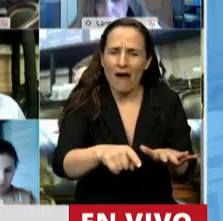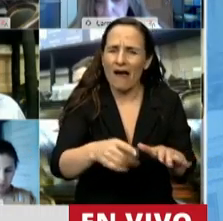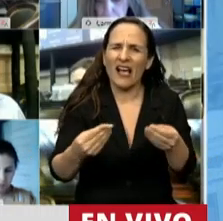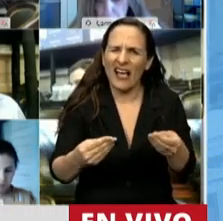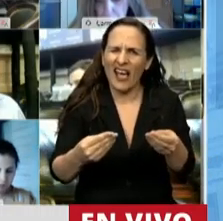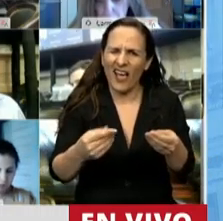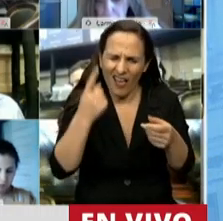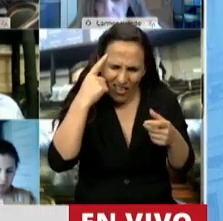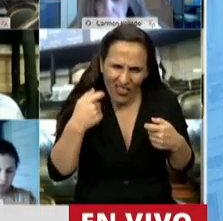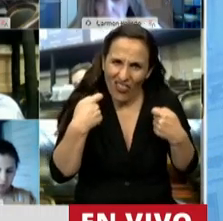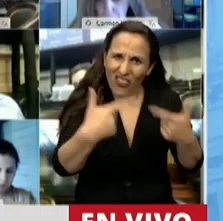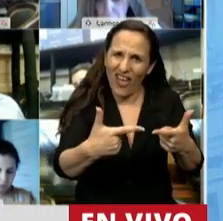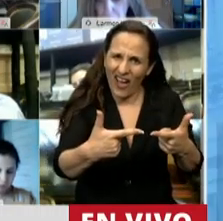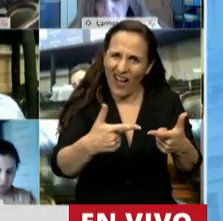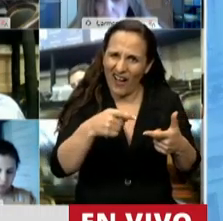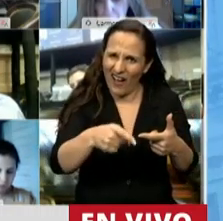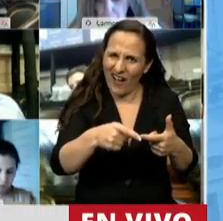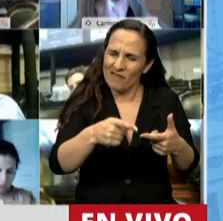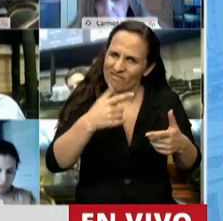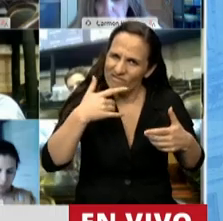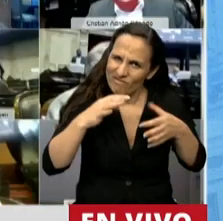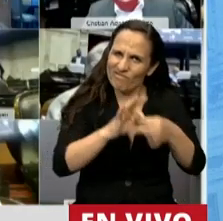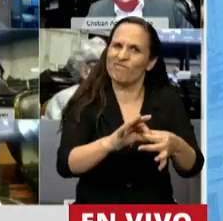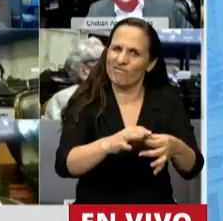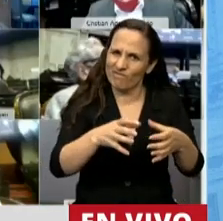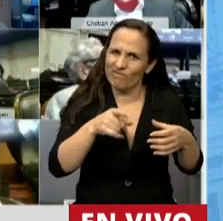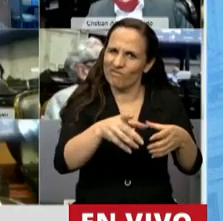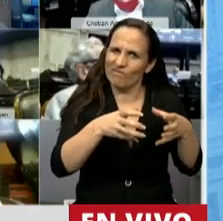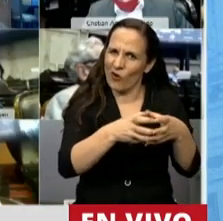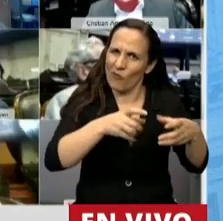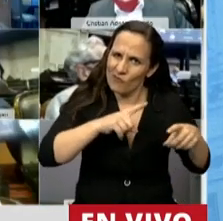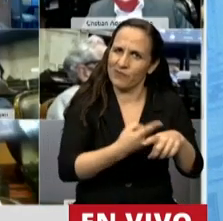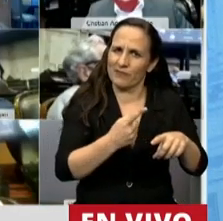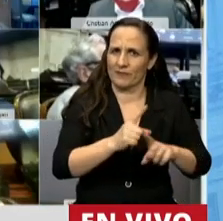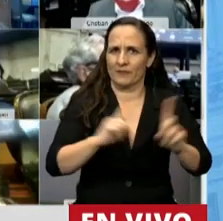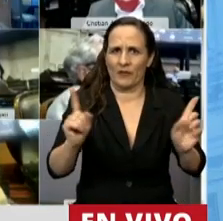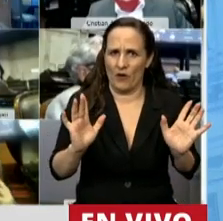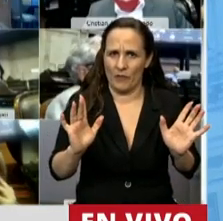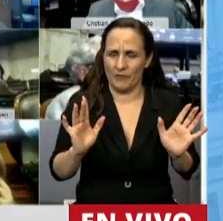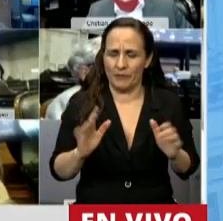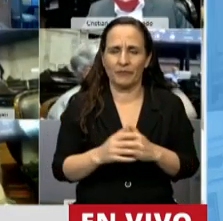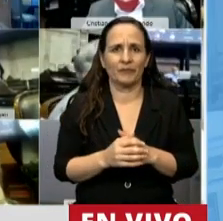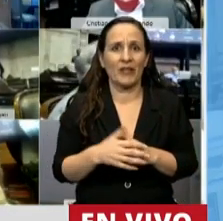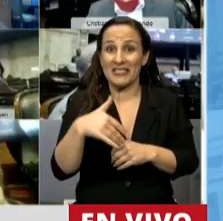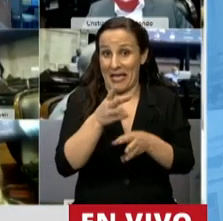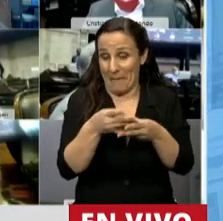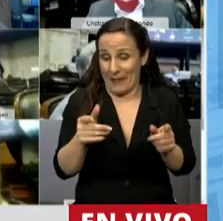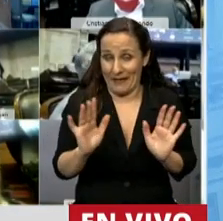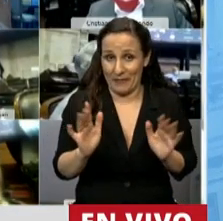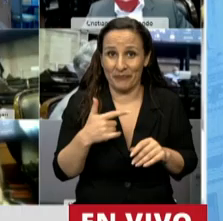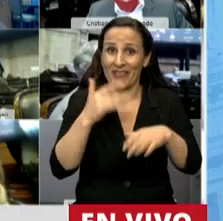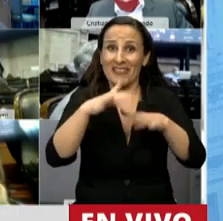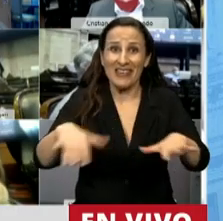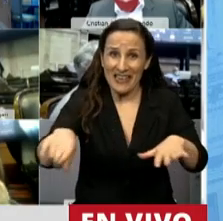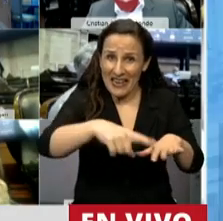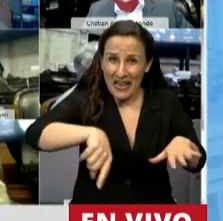construcciones mentales y conceptos que tiendan a definir una identidad partidaria. En conclusión, nuestros niños